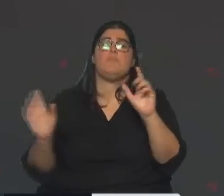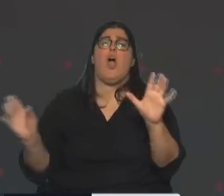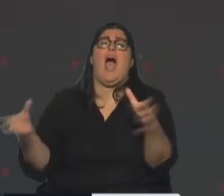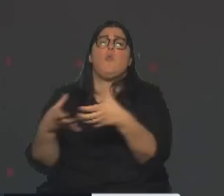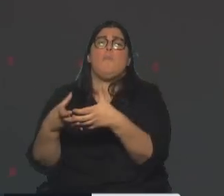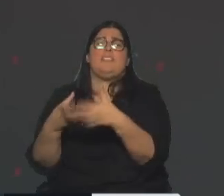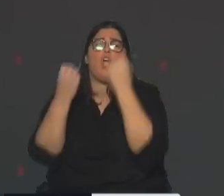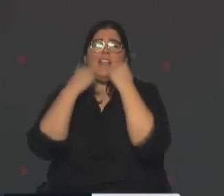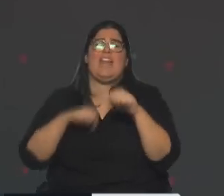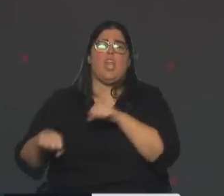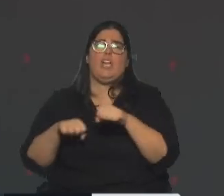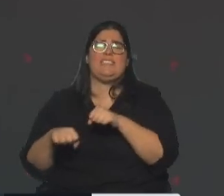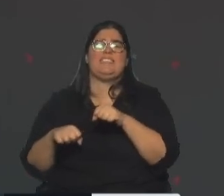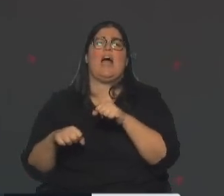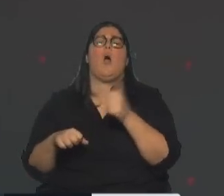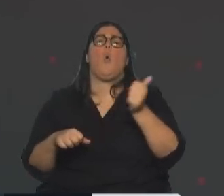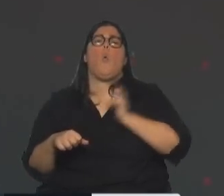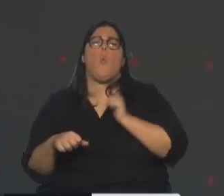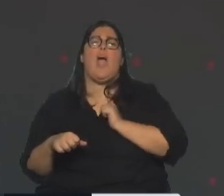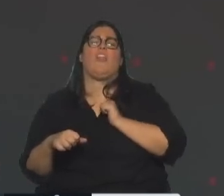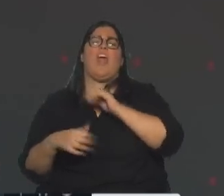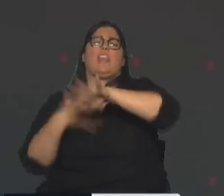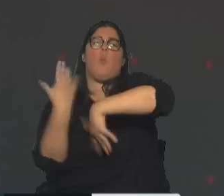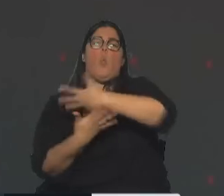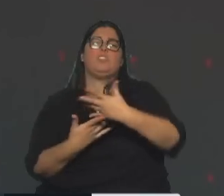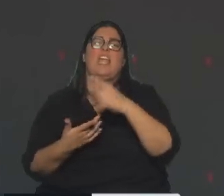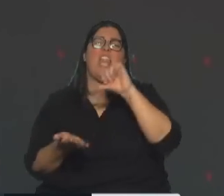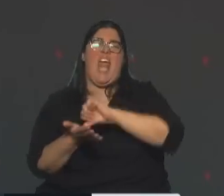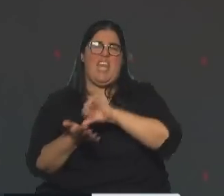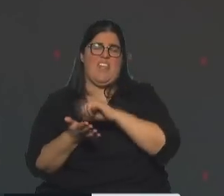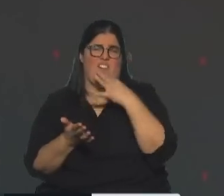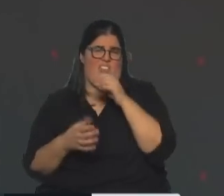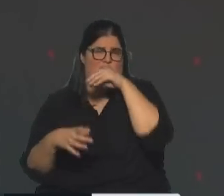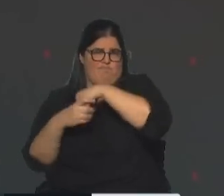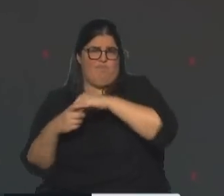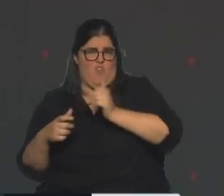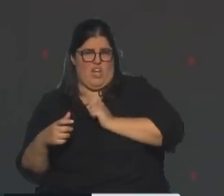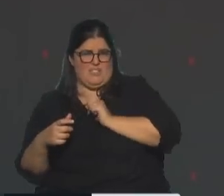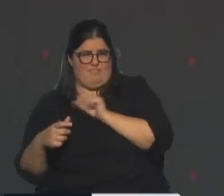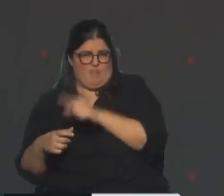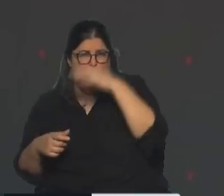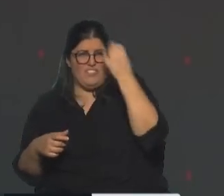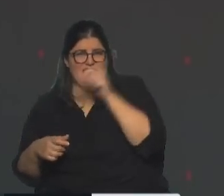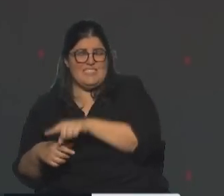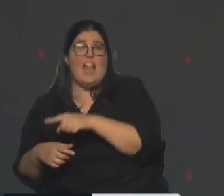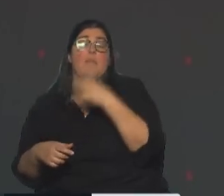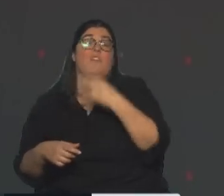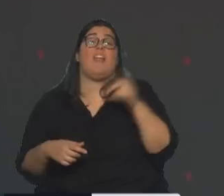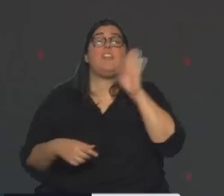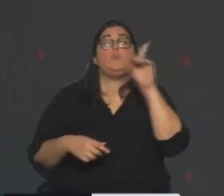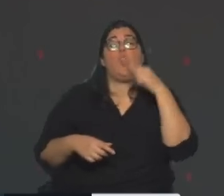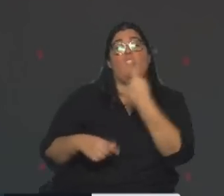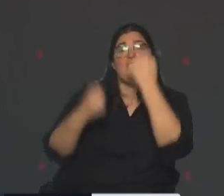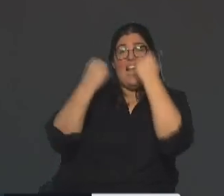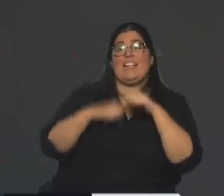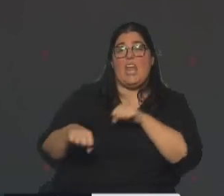a la Guardia Revolucionaria iraní, que en realidad es parte de las Fuerzas Armadas iraníes, pero Estados Unidos los reconoce como organización terrorista desde